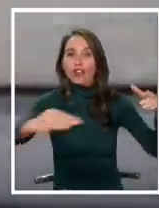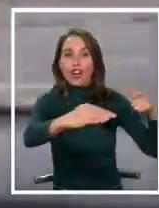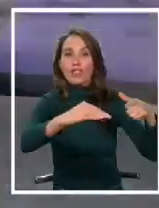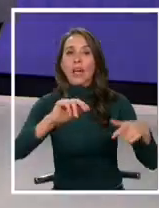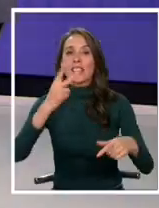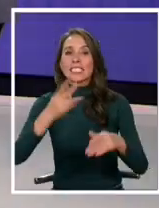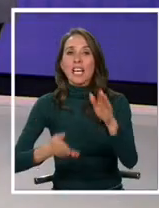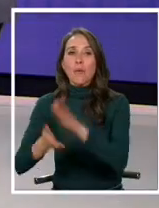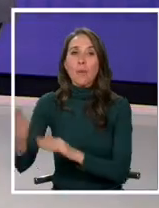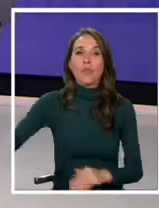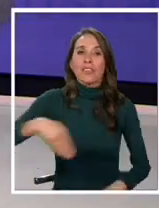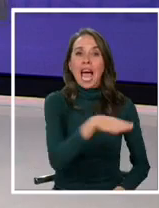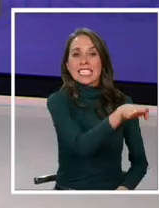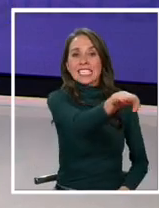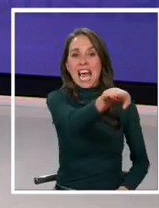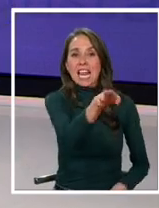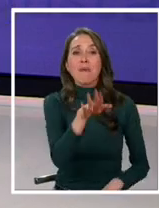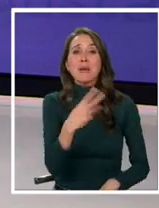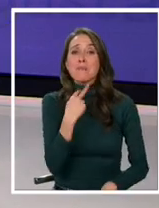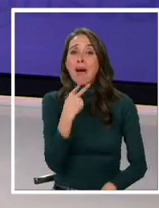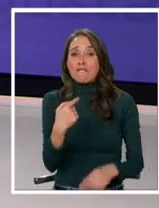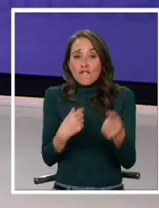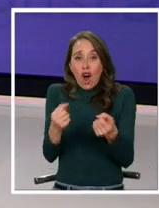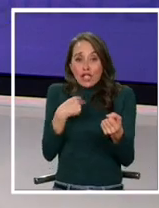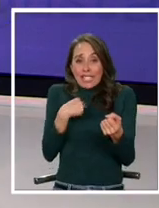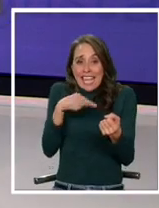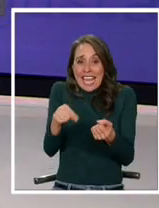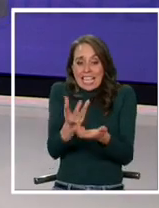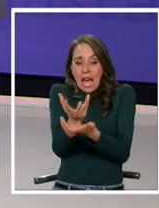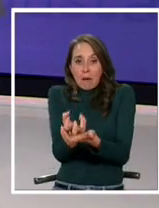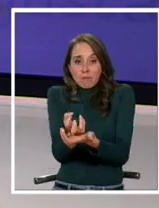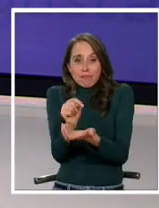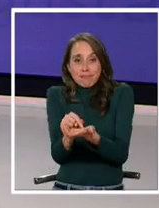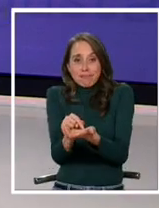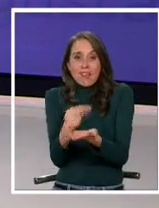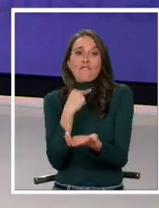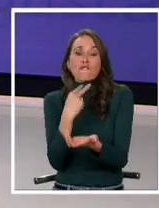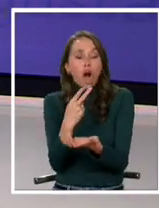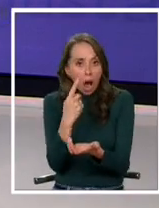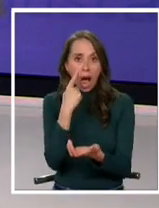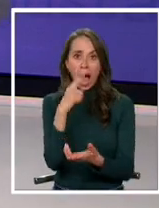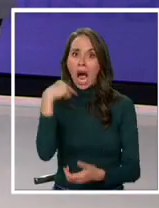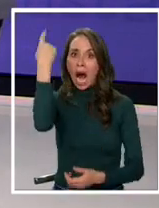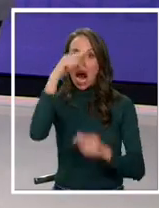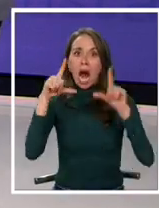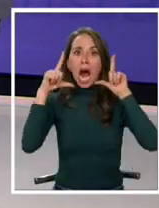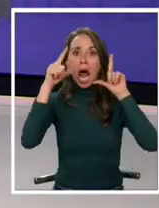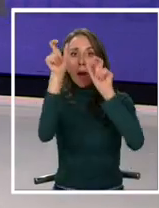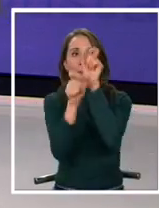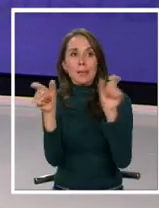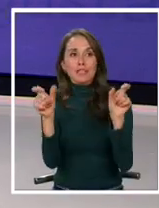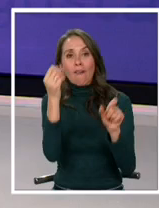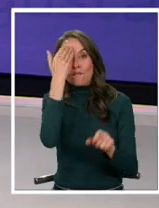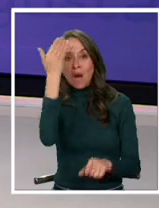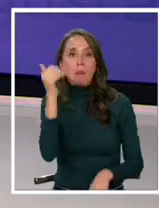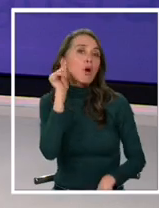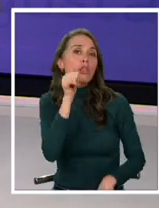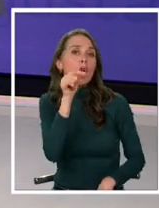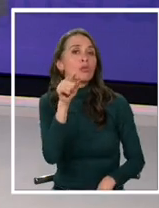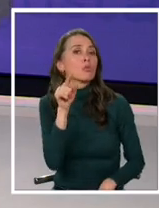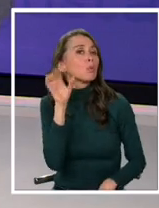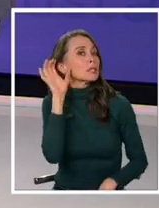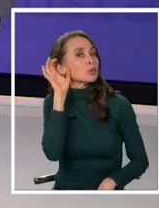segunda salida notable y no solo ella ya que estamos conociendo estas voces emblemáticas que en el día a día